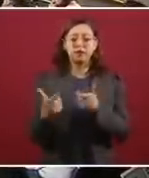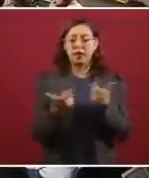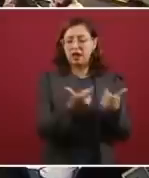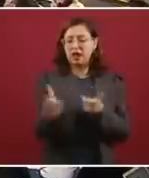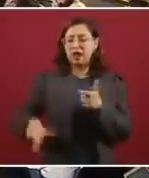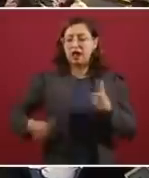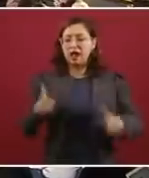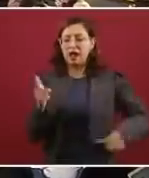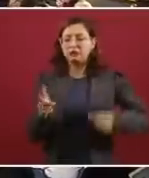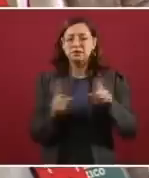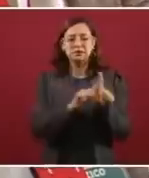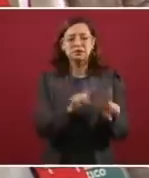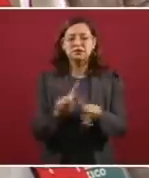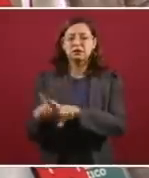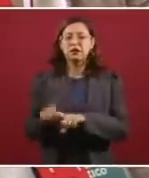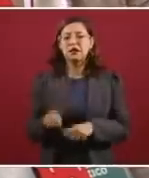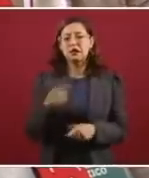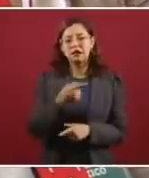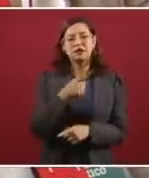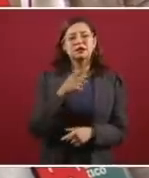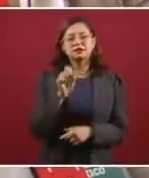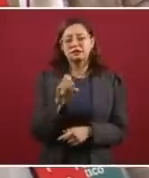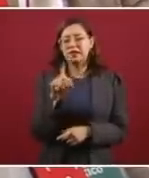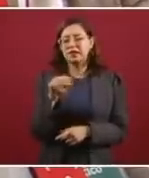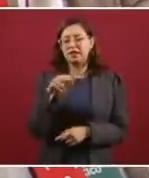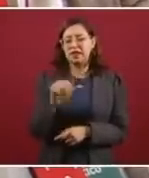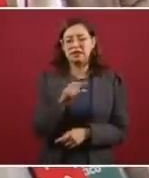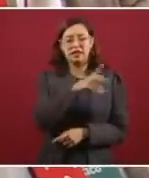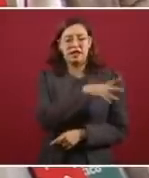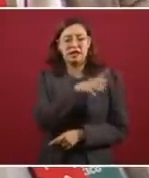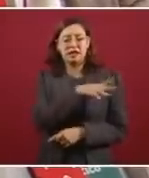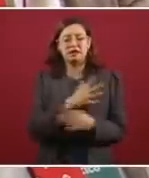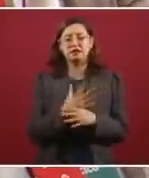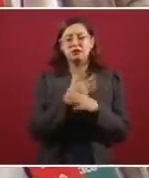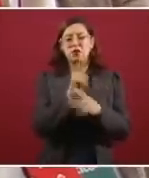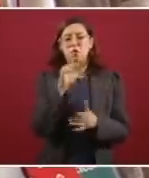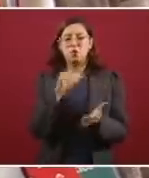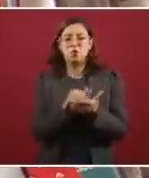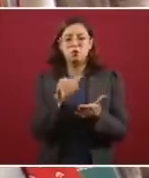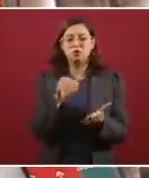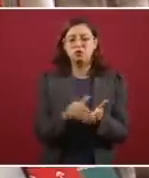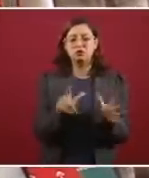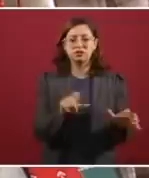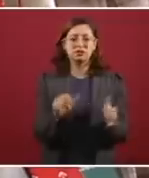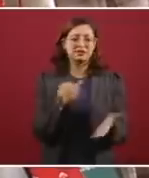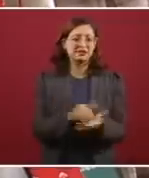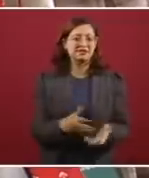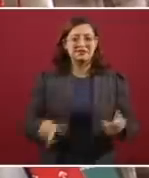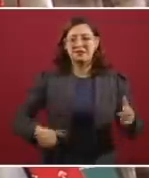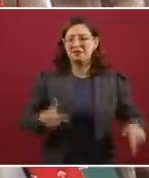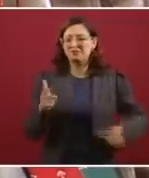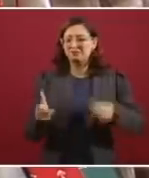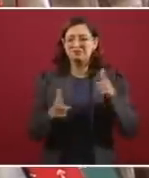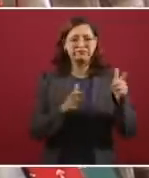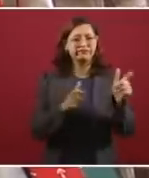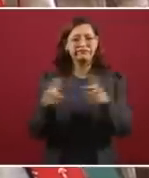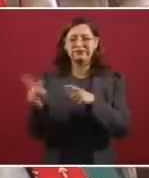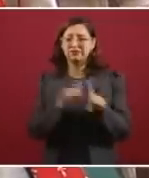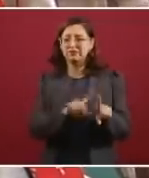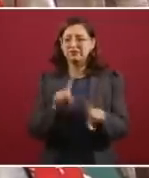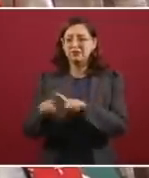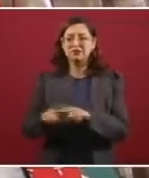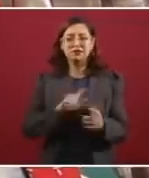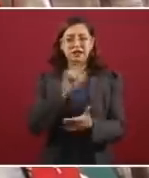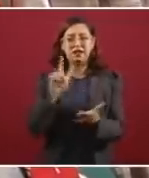reconoció que en México existen al menos 1,679,000 armas ilegales en el país. Tomando en cuenta que las Fuerzas